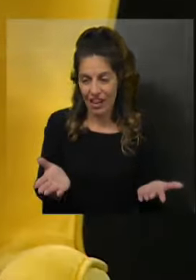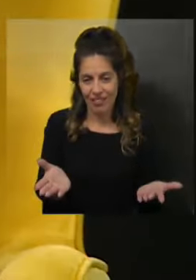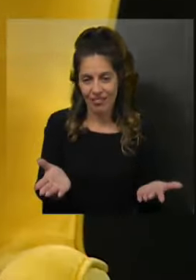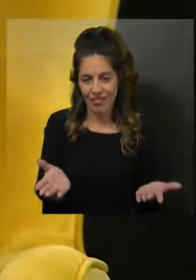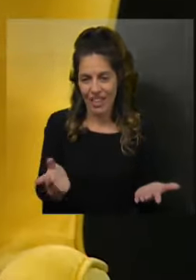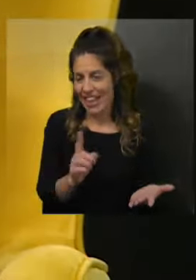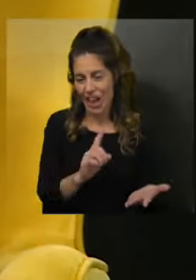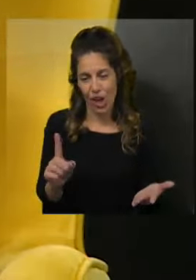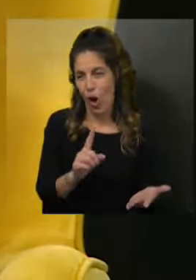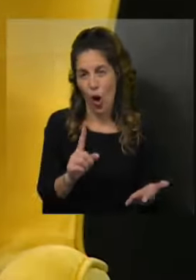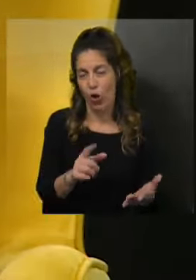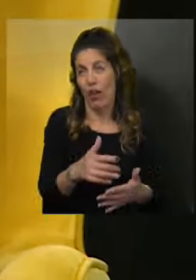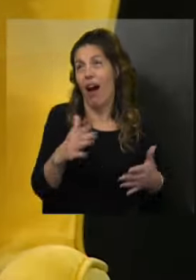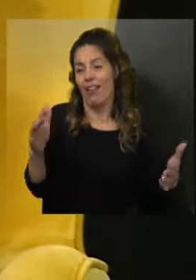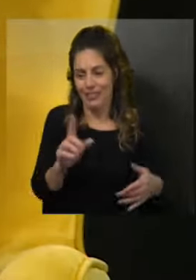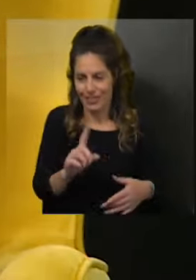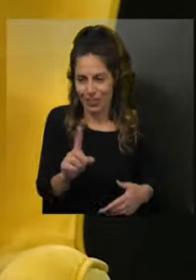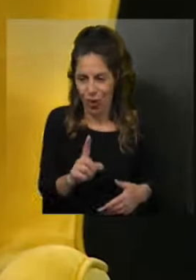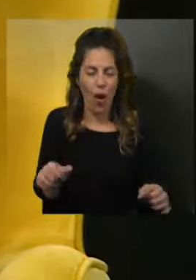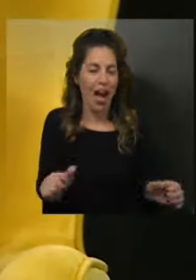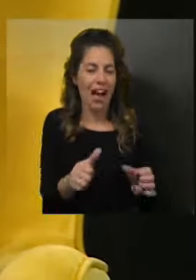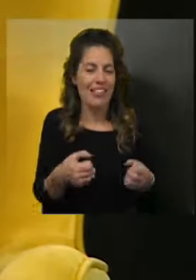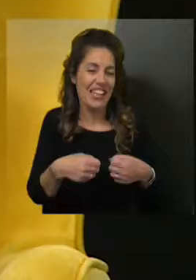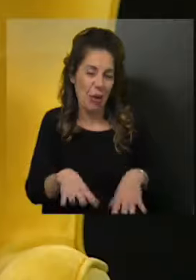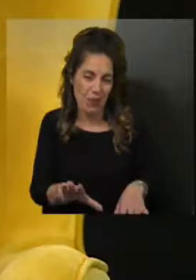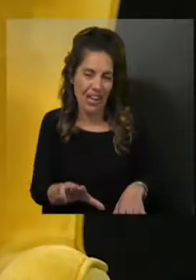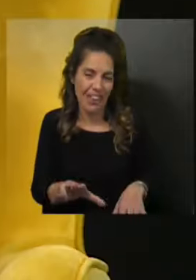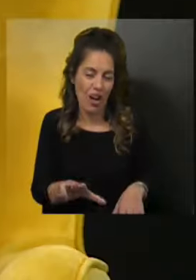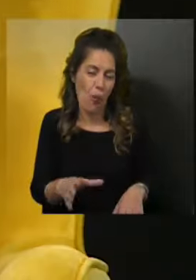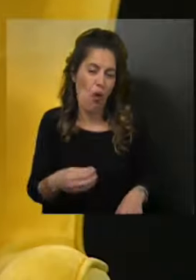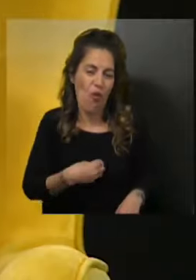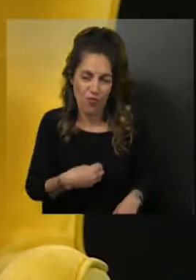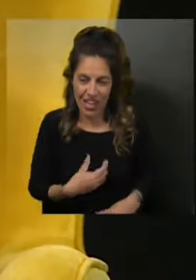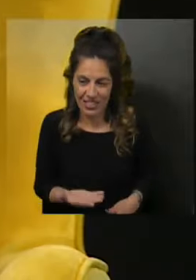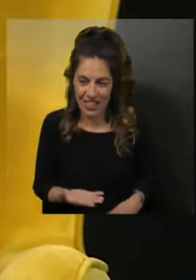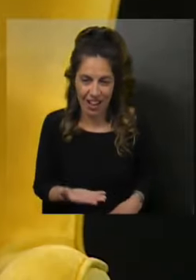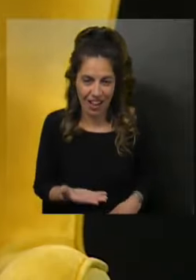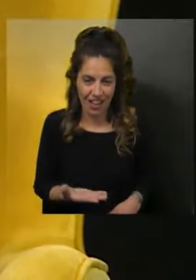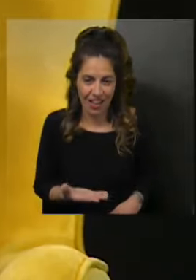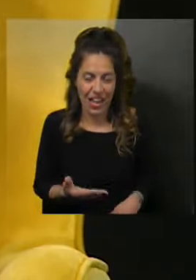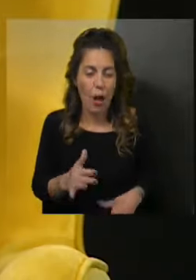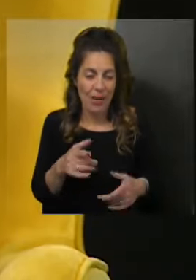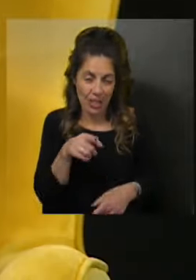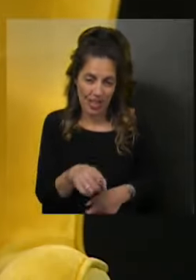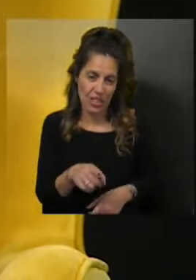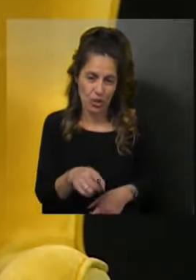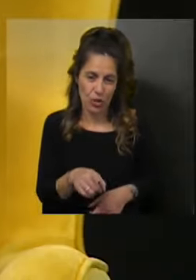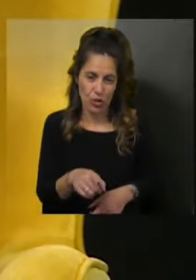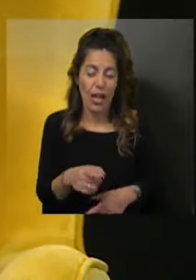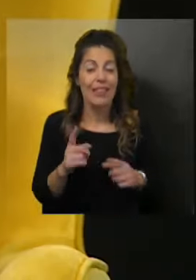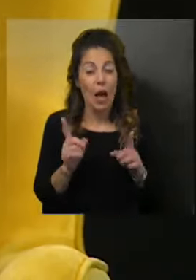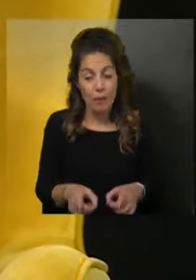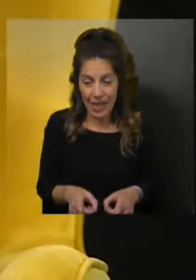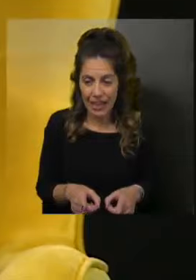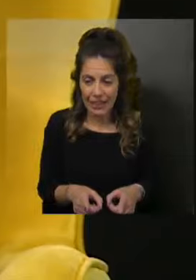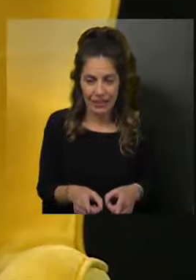que no era tan así Eso hace que pierdas un poco de credibilidad yo creo que que pasa un poco por ahí también quizás